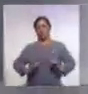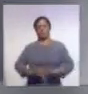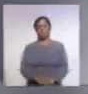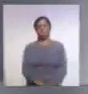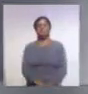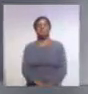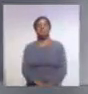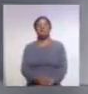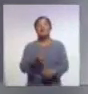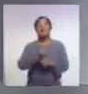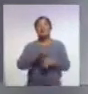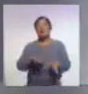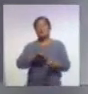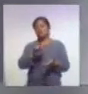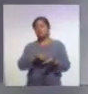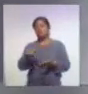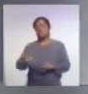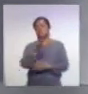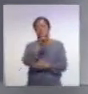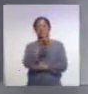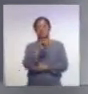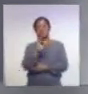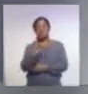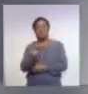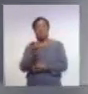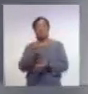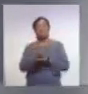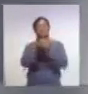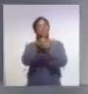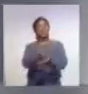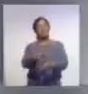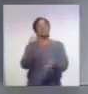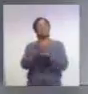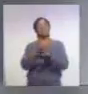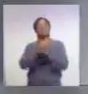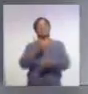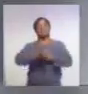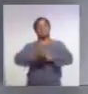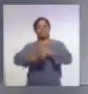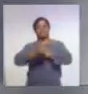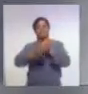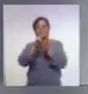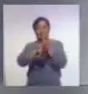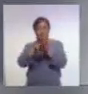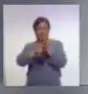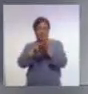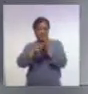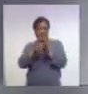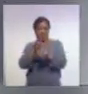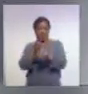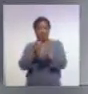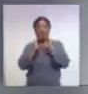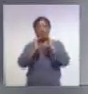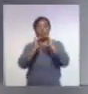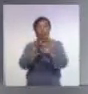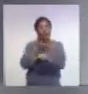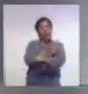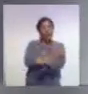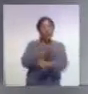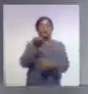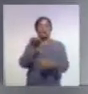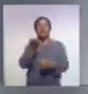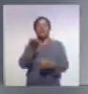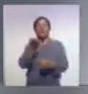Vamos a información local. El sistema estatal DIF premió a los ganadores del concurso del video interactivo de prevención de explotación